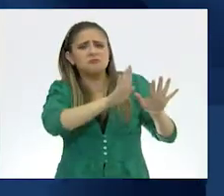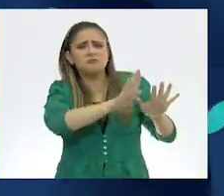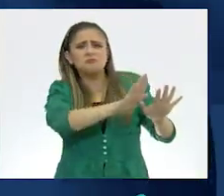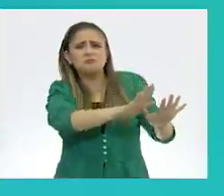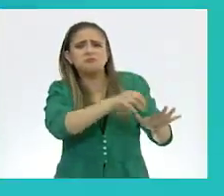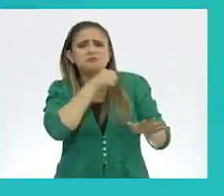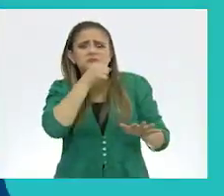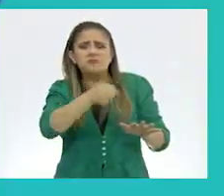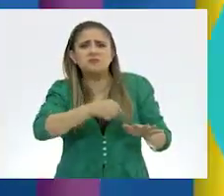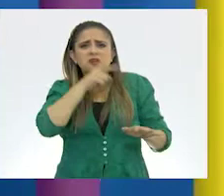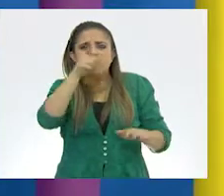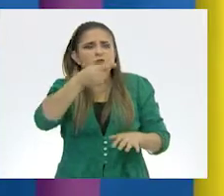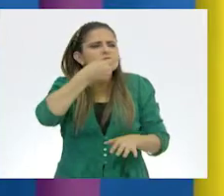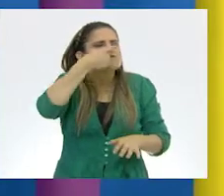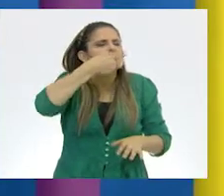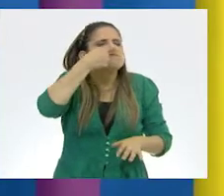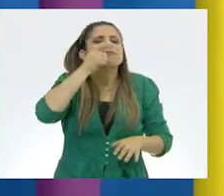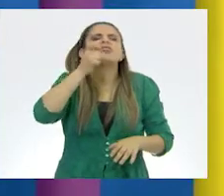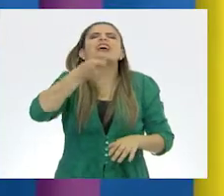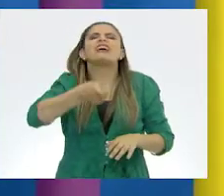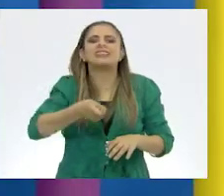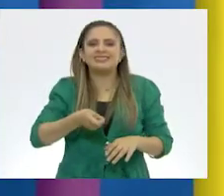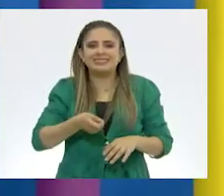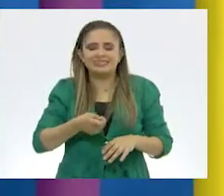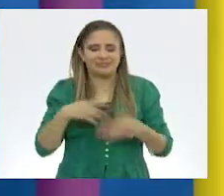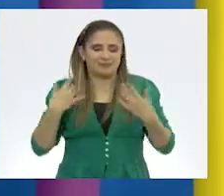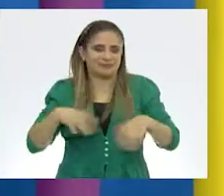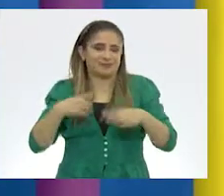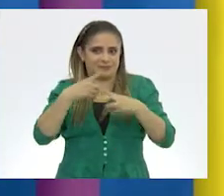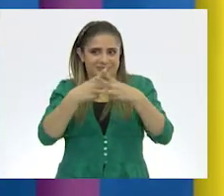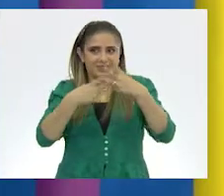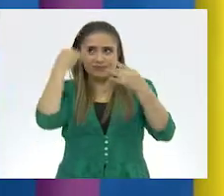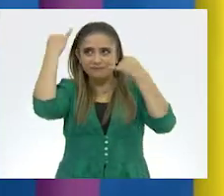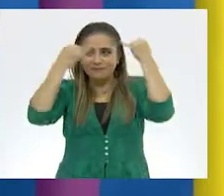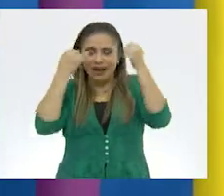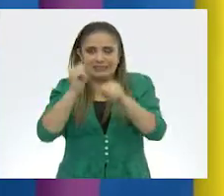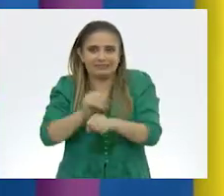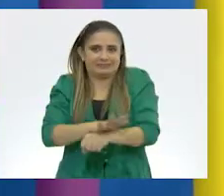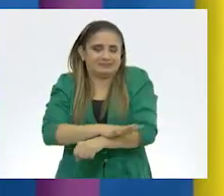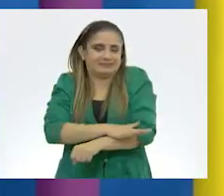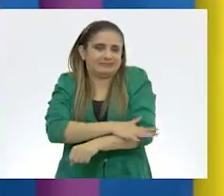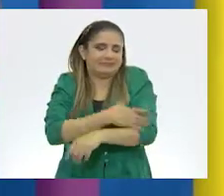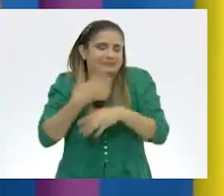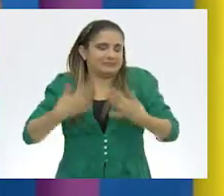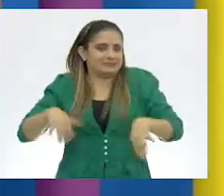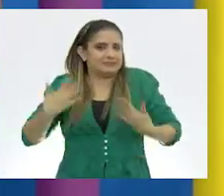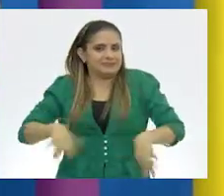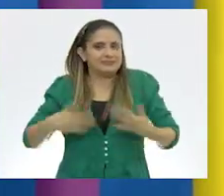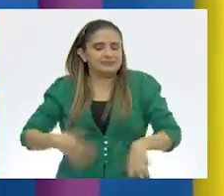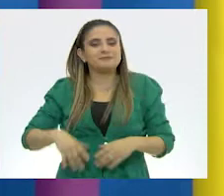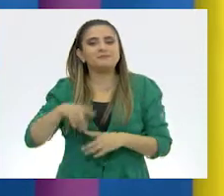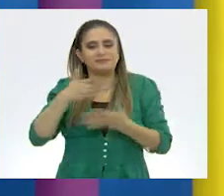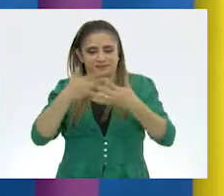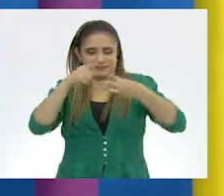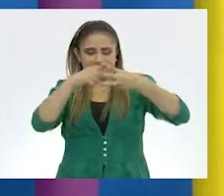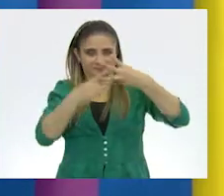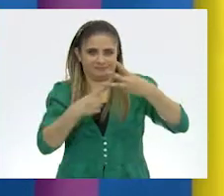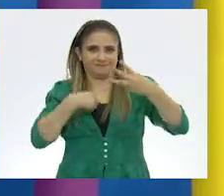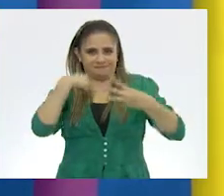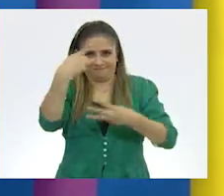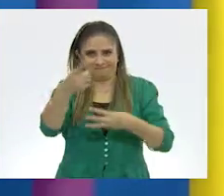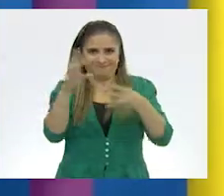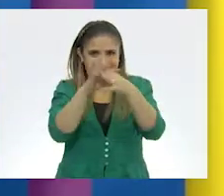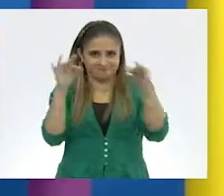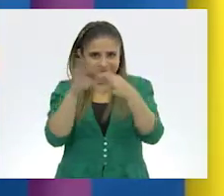de imaginarlo ya comencé a sentir miedo. Miren, se me pusieron los pelos de punta. En casa te invito a que pienses en lo que acabo de comentar para